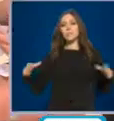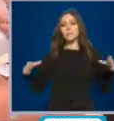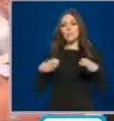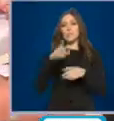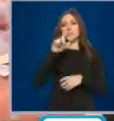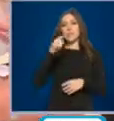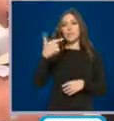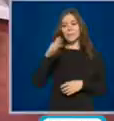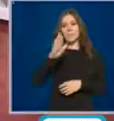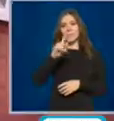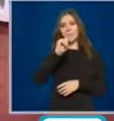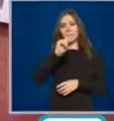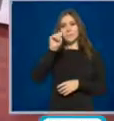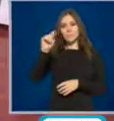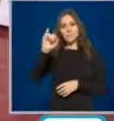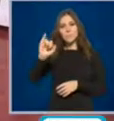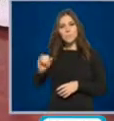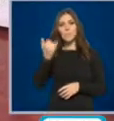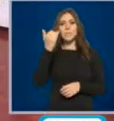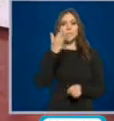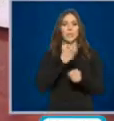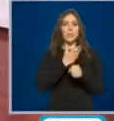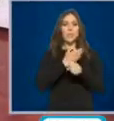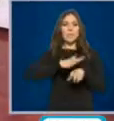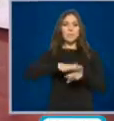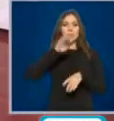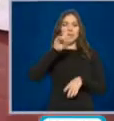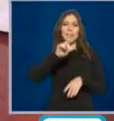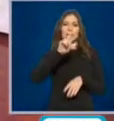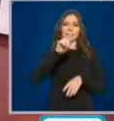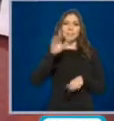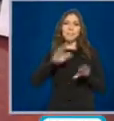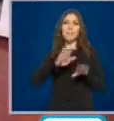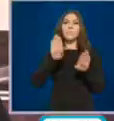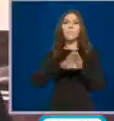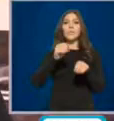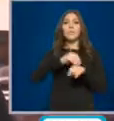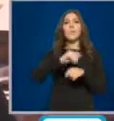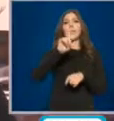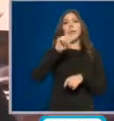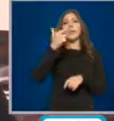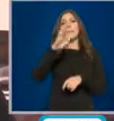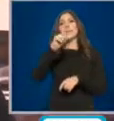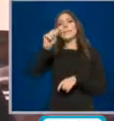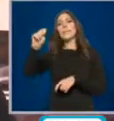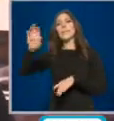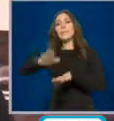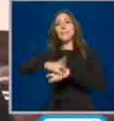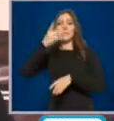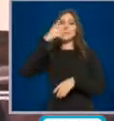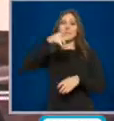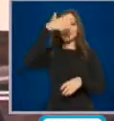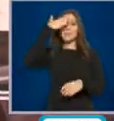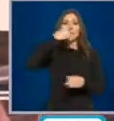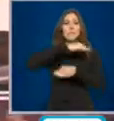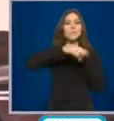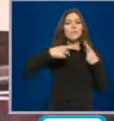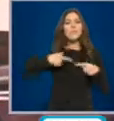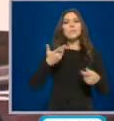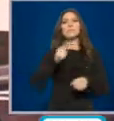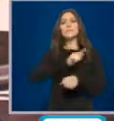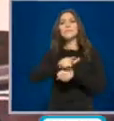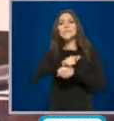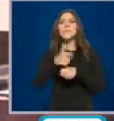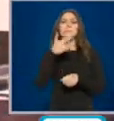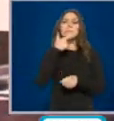LGTB, que hoy se aumentó de letras, pero la verdad al final ya sabemos de quiénes hablamos de todas esas personas que a lo mejor pues no hacen las